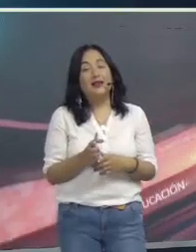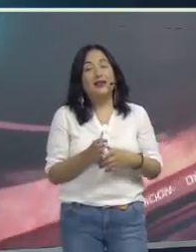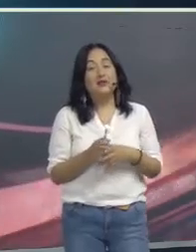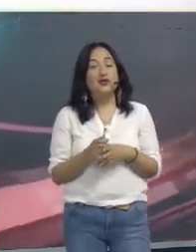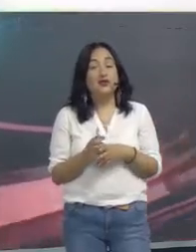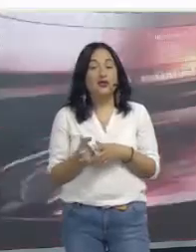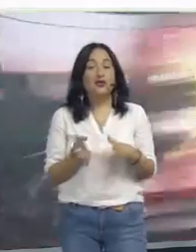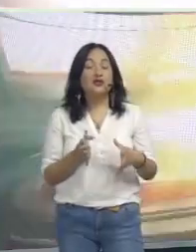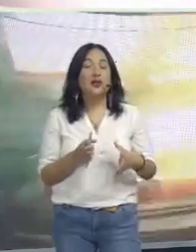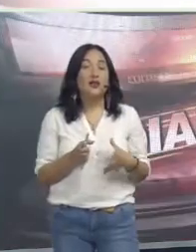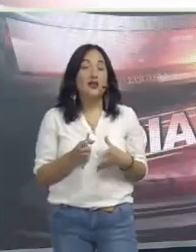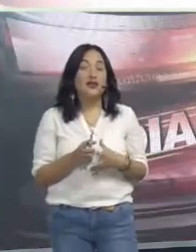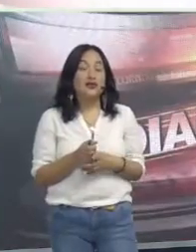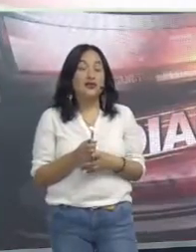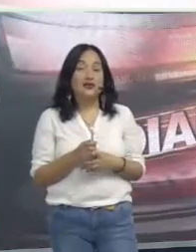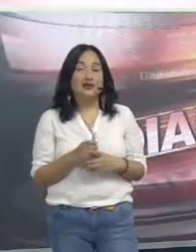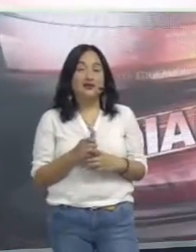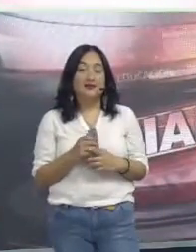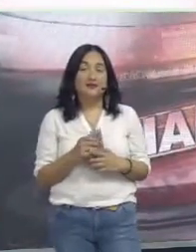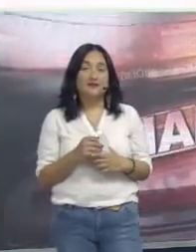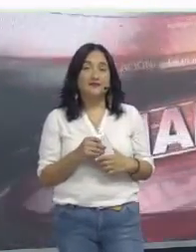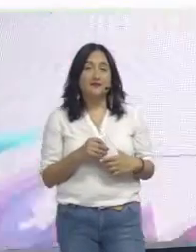la predisposición de los sanjuaninos.